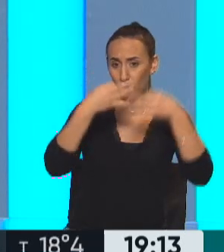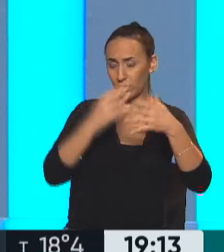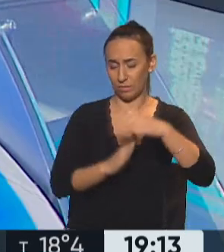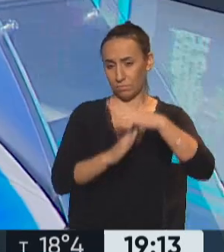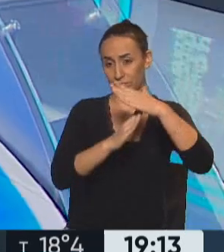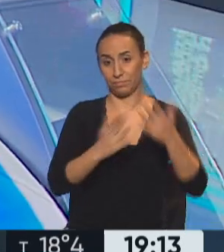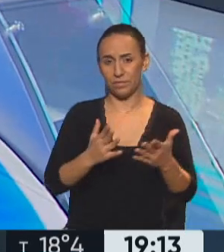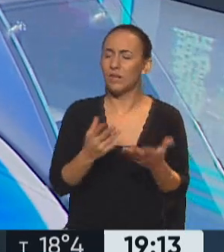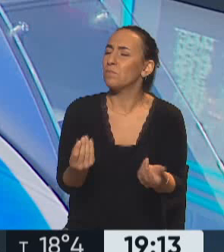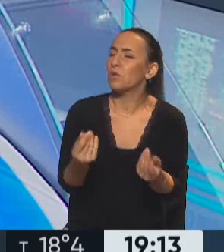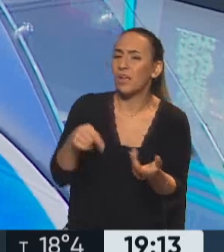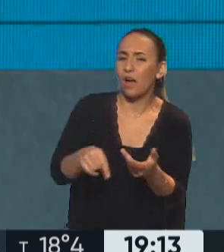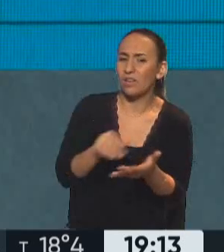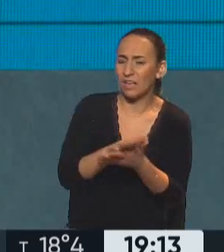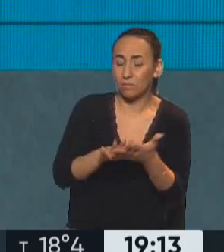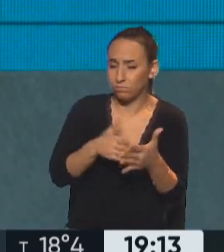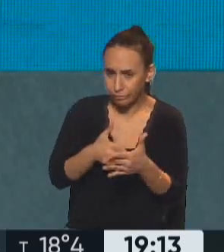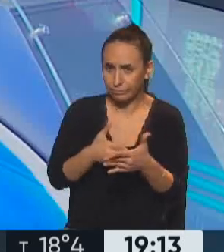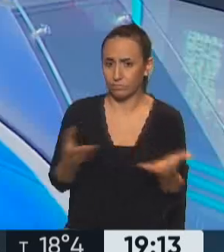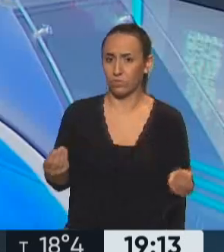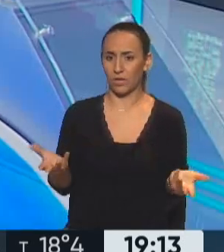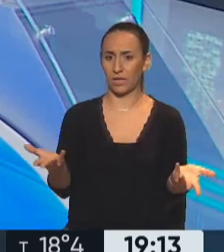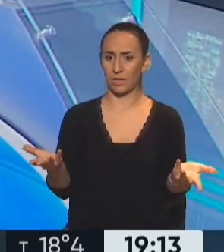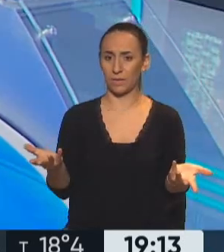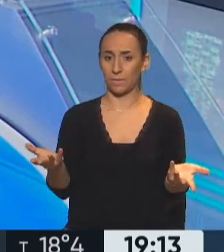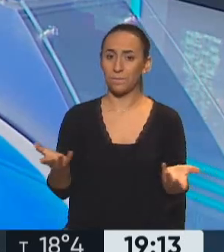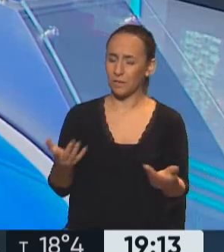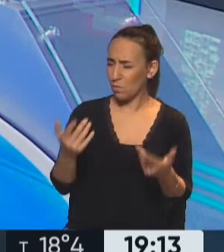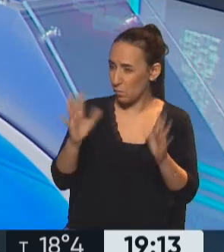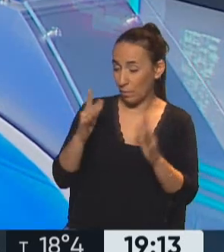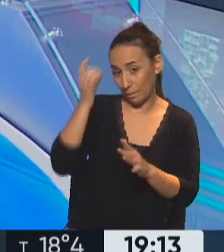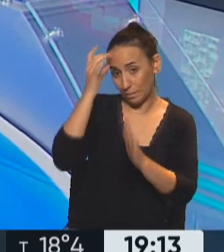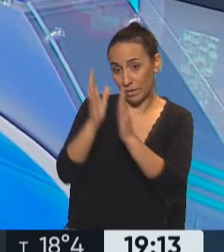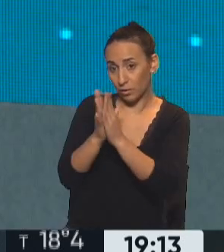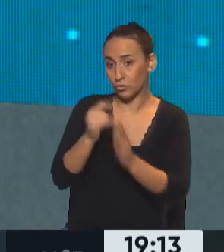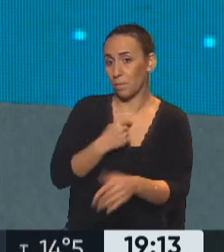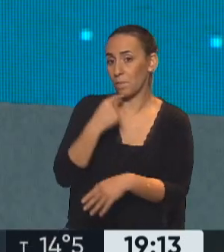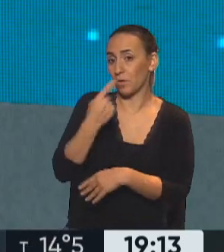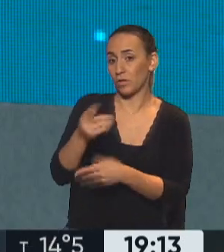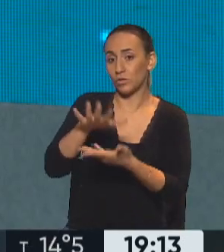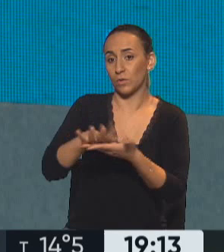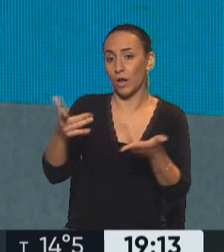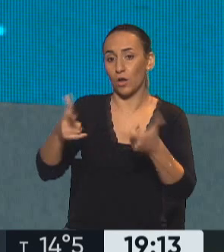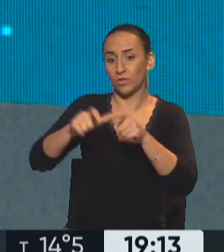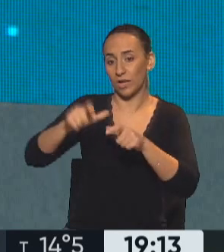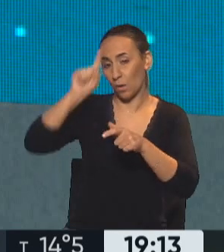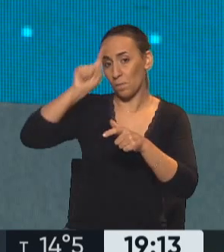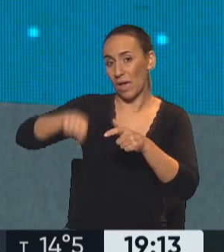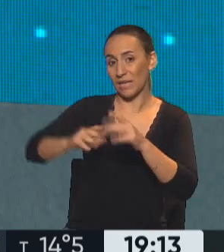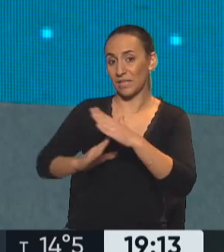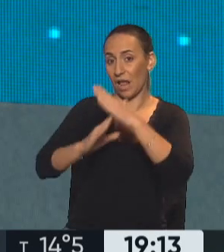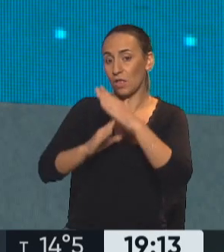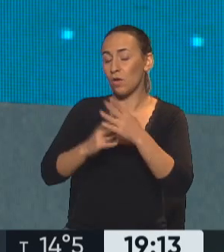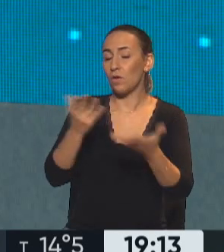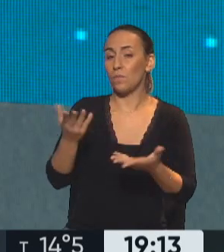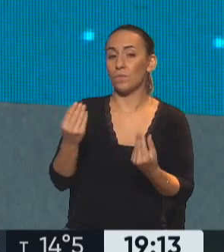a este callejón sin salida? Sí, yo lo quería unir, si Claro. puede ser. Yo arranqué con el Consejo de la Magistratura porque me parece que este embate